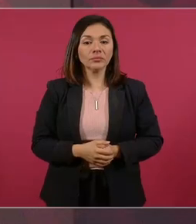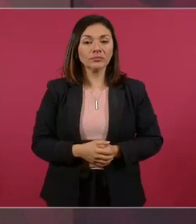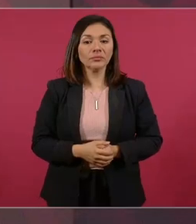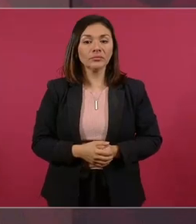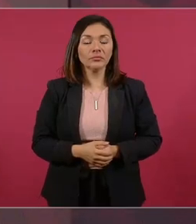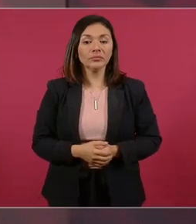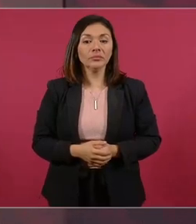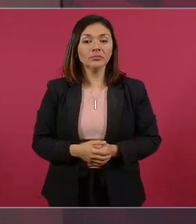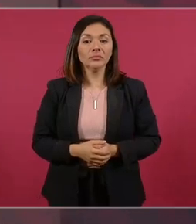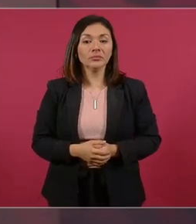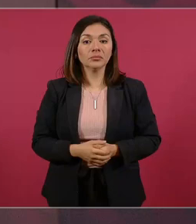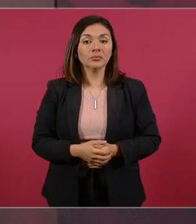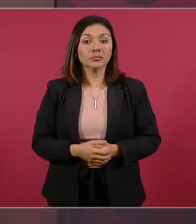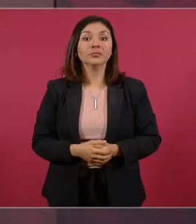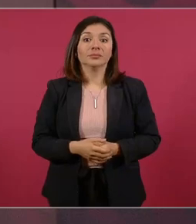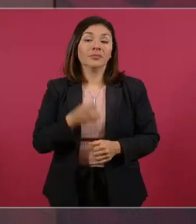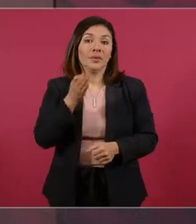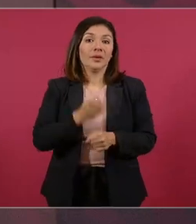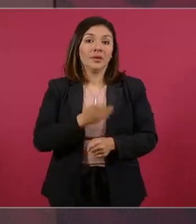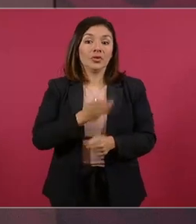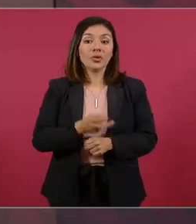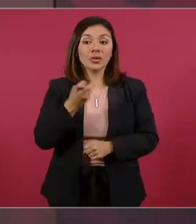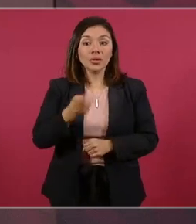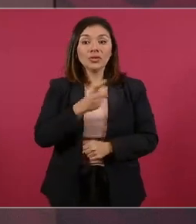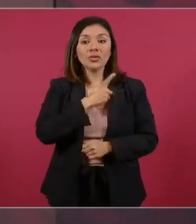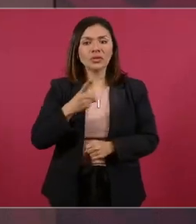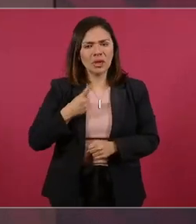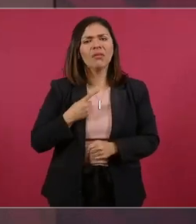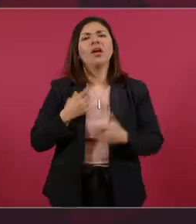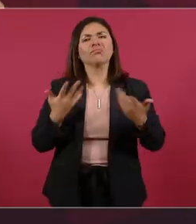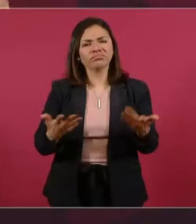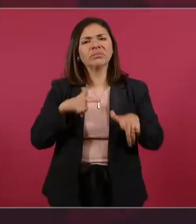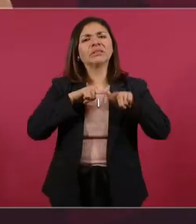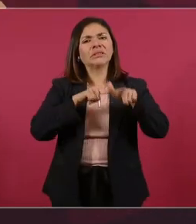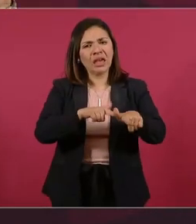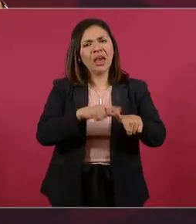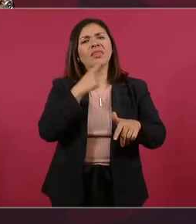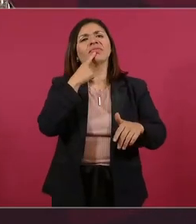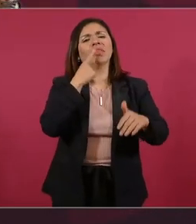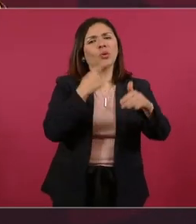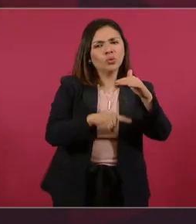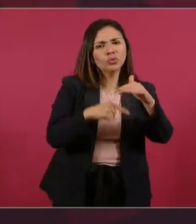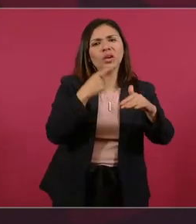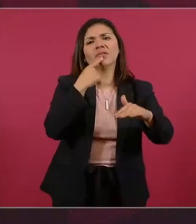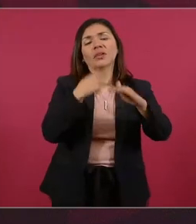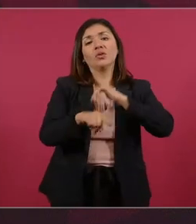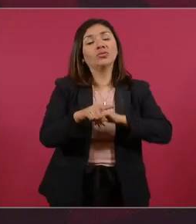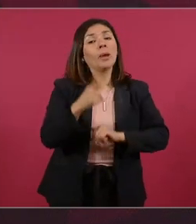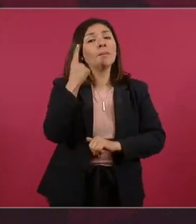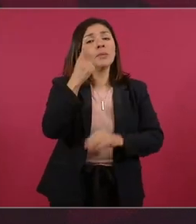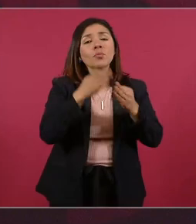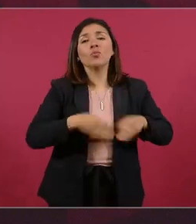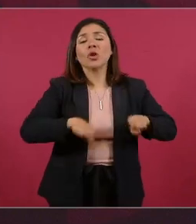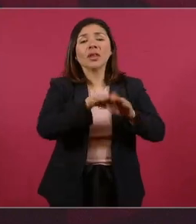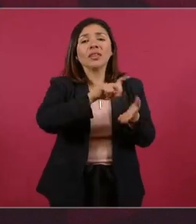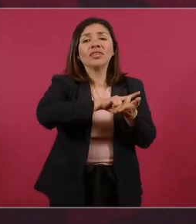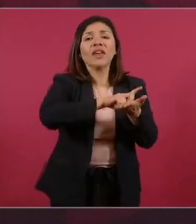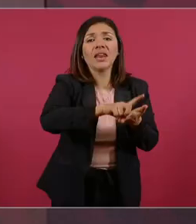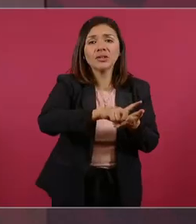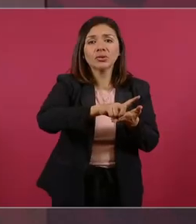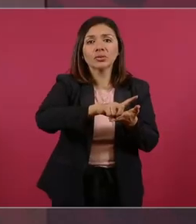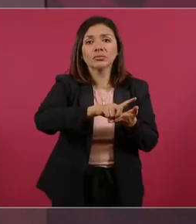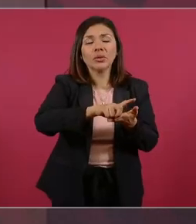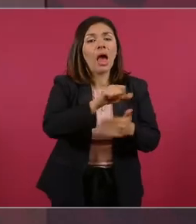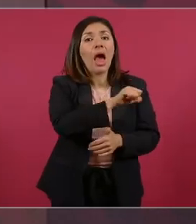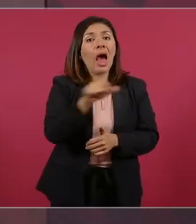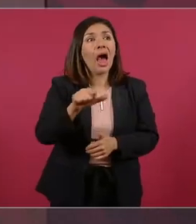Y lo que tenemos que hacer es seguir denunciando, haciendo uso de nuestros derechos, todas estas prácticas